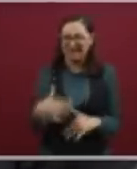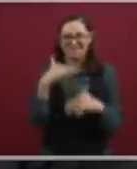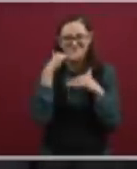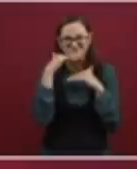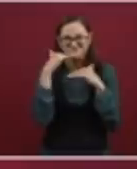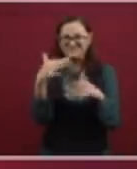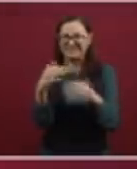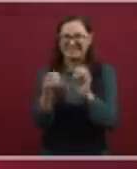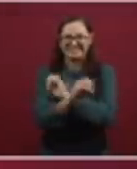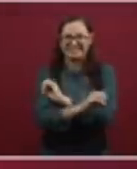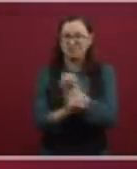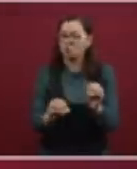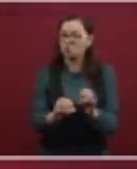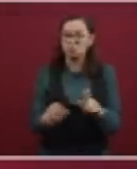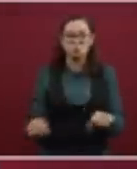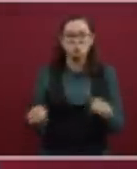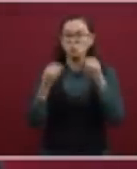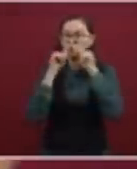sea quien sea,